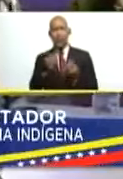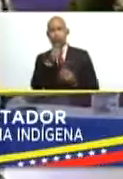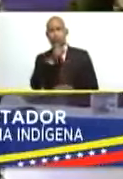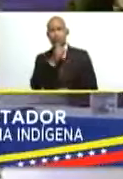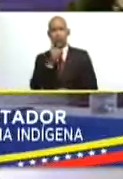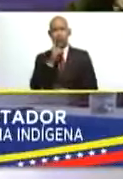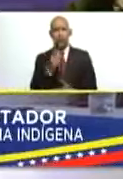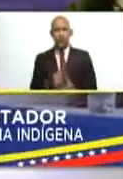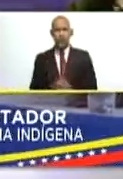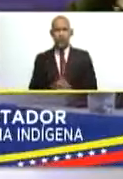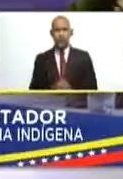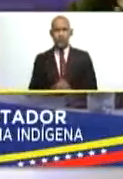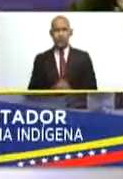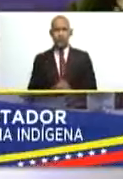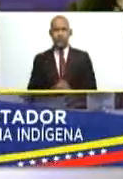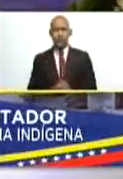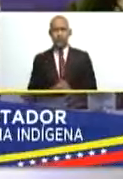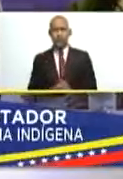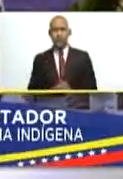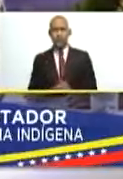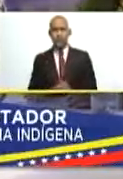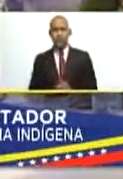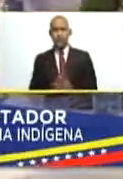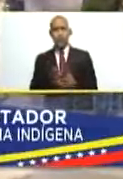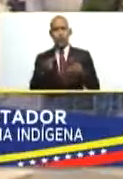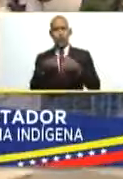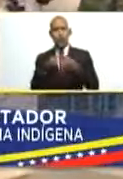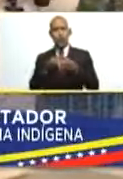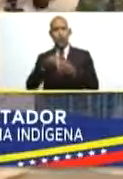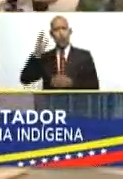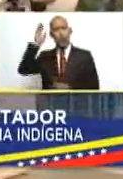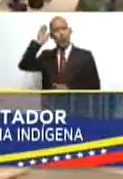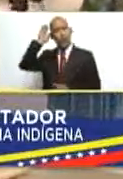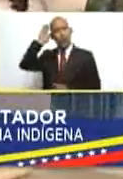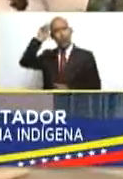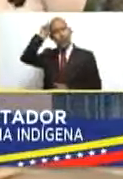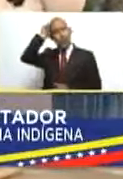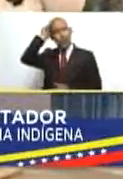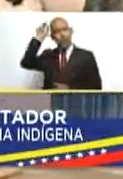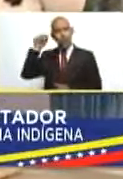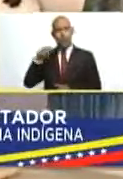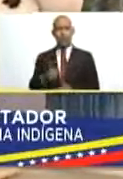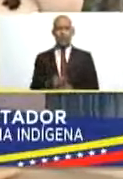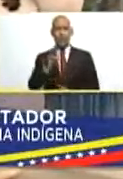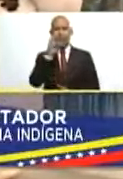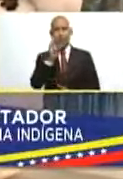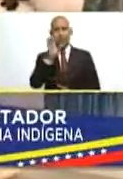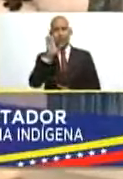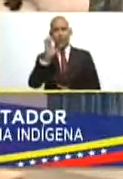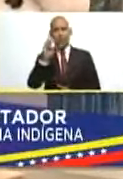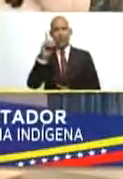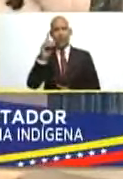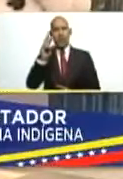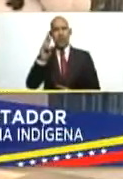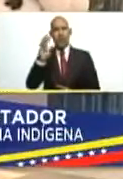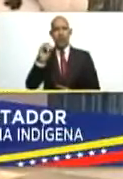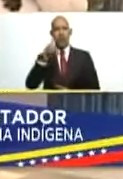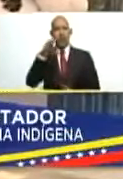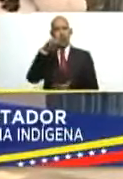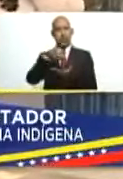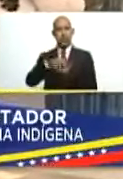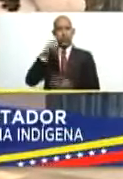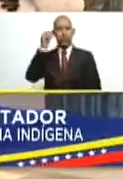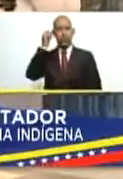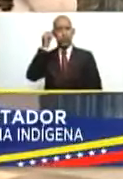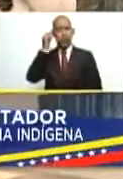en nombre de los pueblos indígenas de Venezuela. ¿Cuál es tu nombre? Pedro Requena. Pedro, Cariña, del Estado Bolívar. Tú eres Cariña de